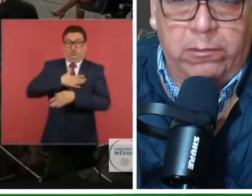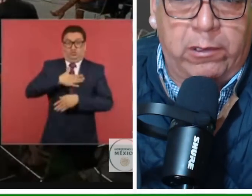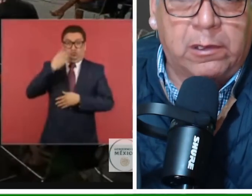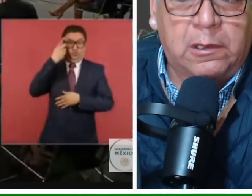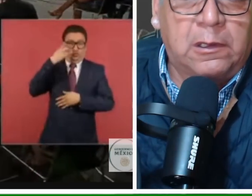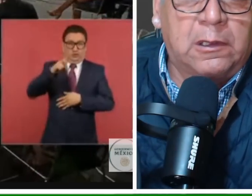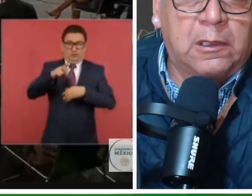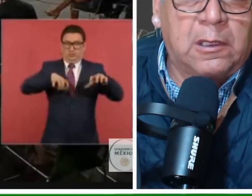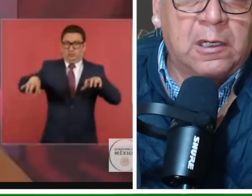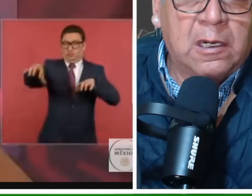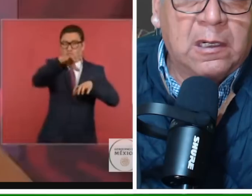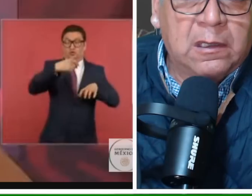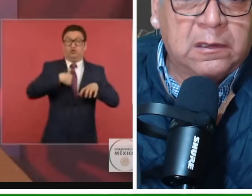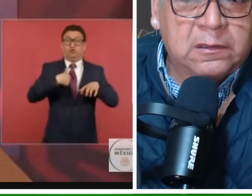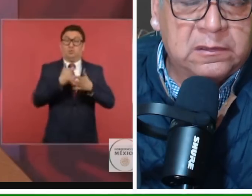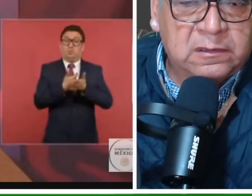y tengo que pagar